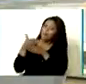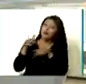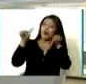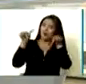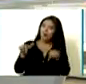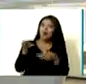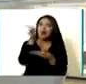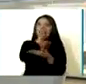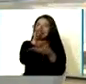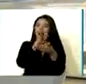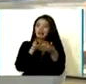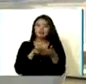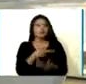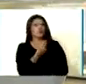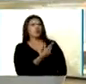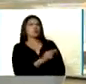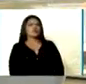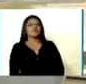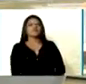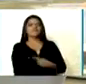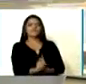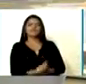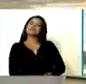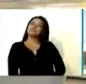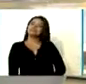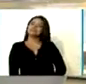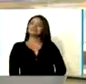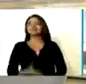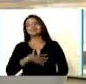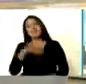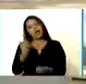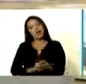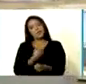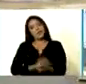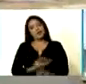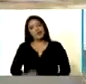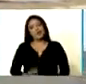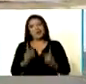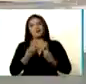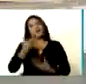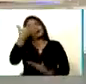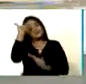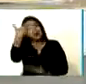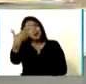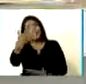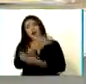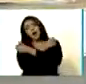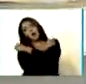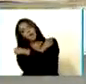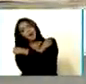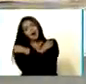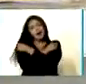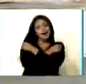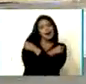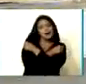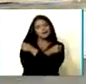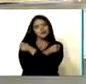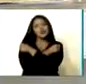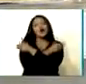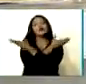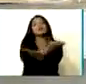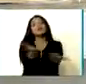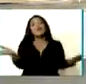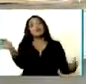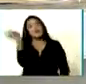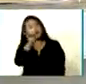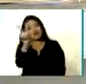que sí, porque no quería, pero es obligado. Bueno, pero es que somos hermanos de la vida y darle un saludo y un abrazo como este, abrazo que nos damos nosotros a todos los